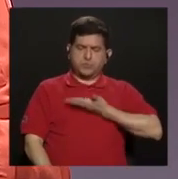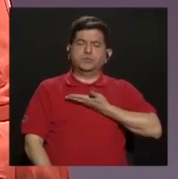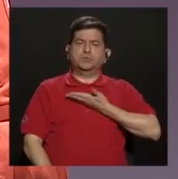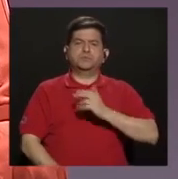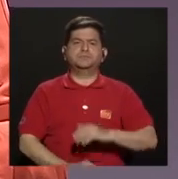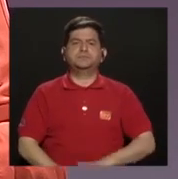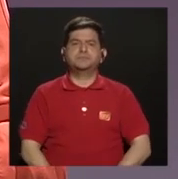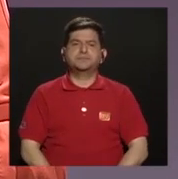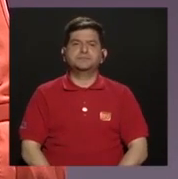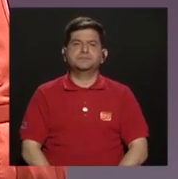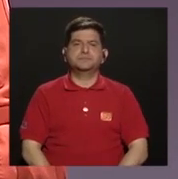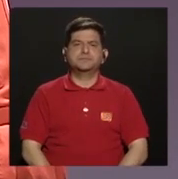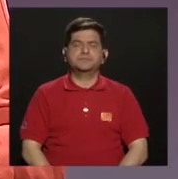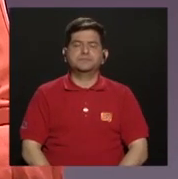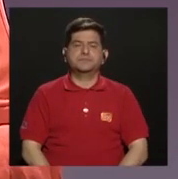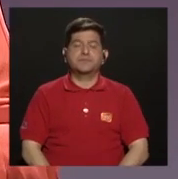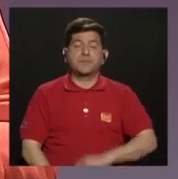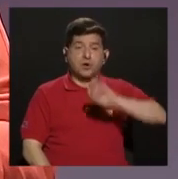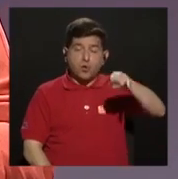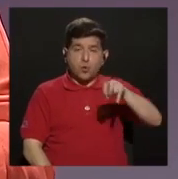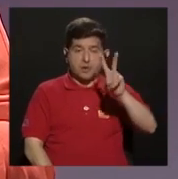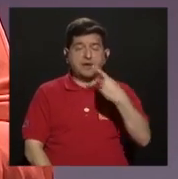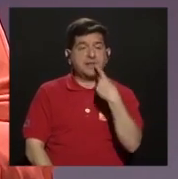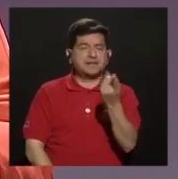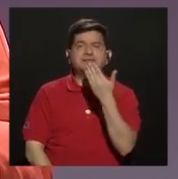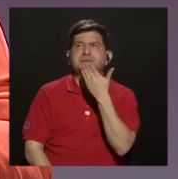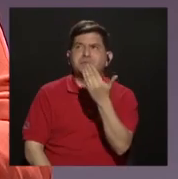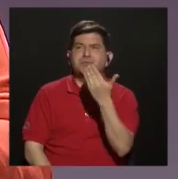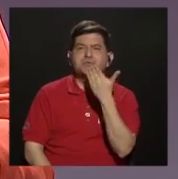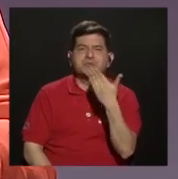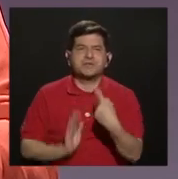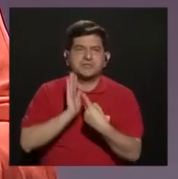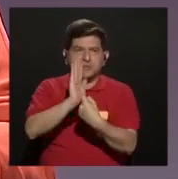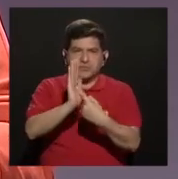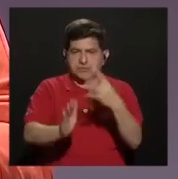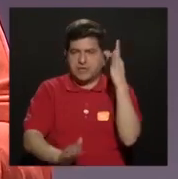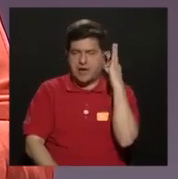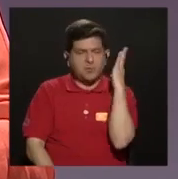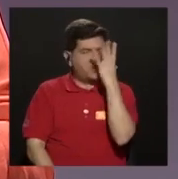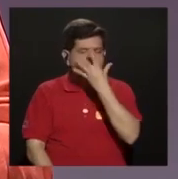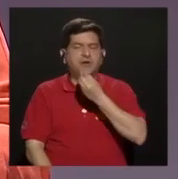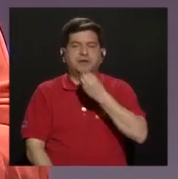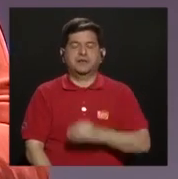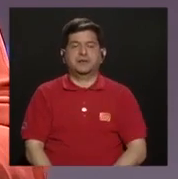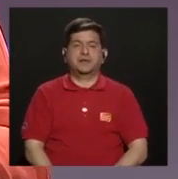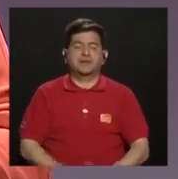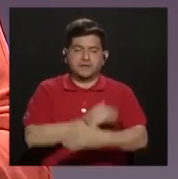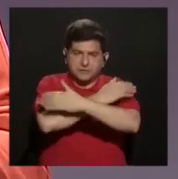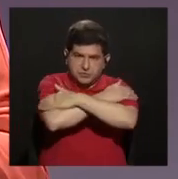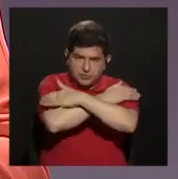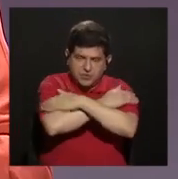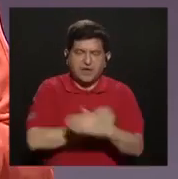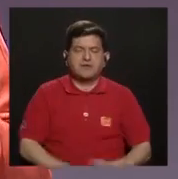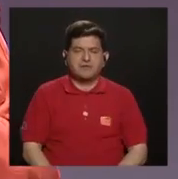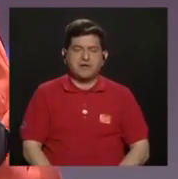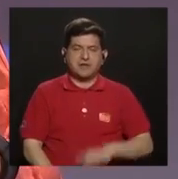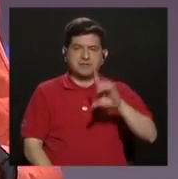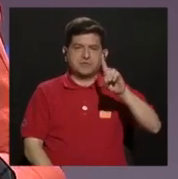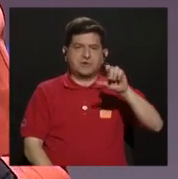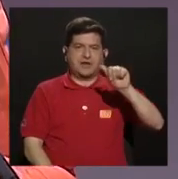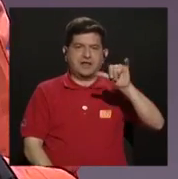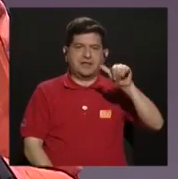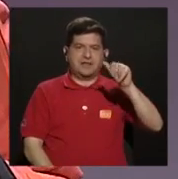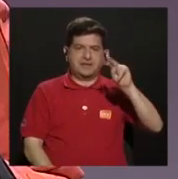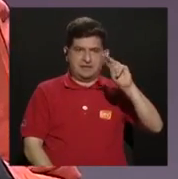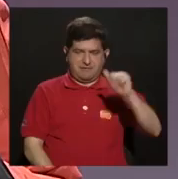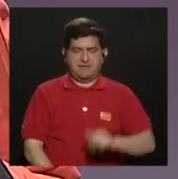Y dice Joel Vargas, muchas gracias por mostrar a estas mujeres tan hermosas y un abrazo para Dayana. En